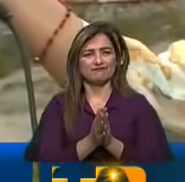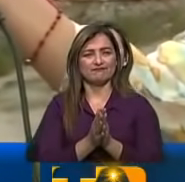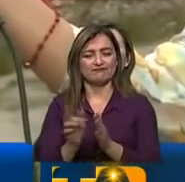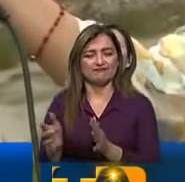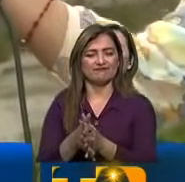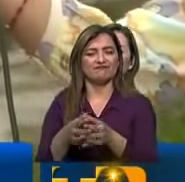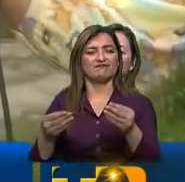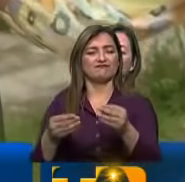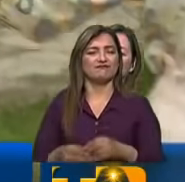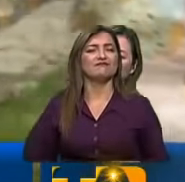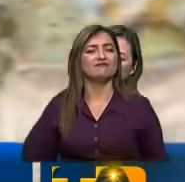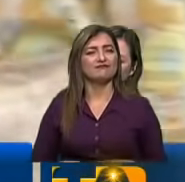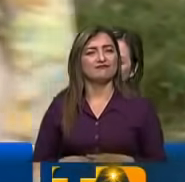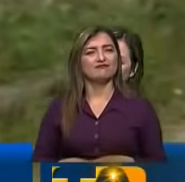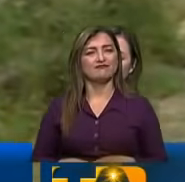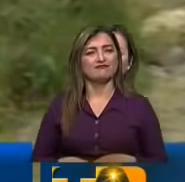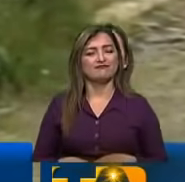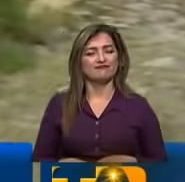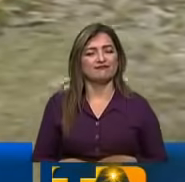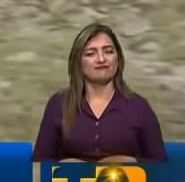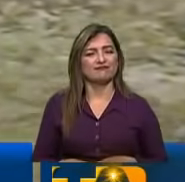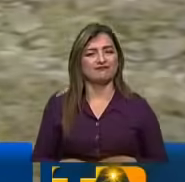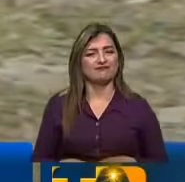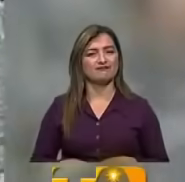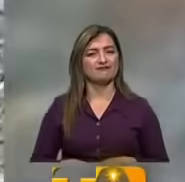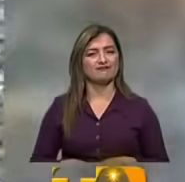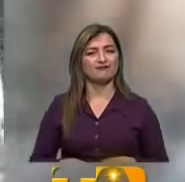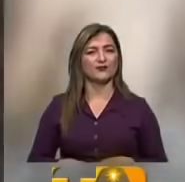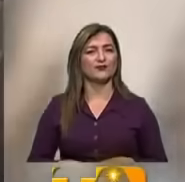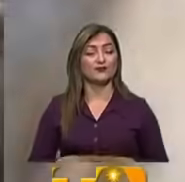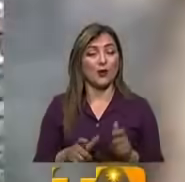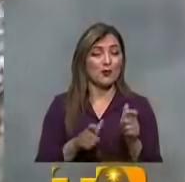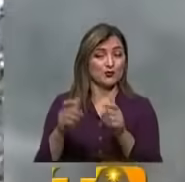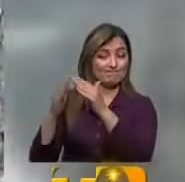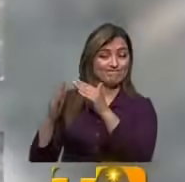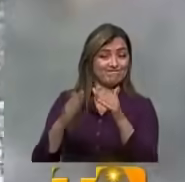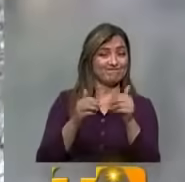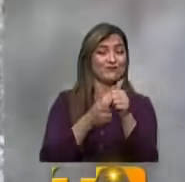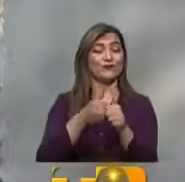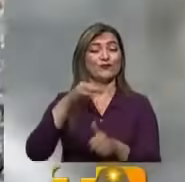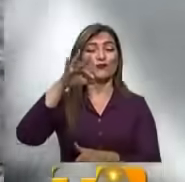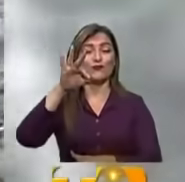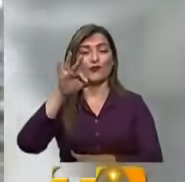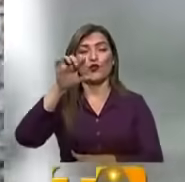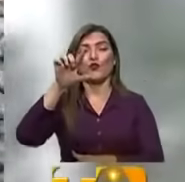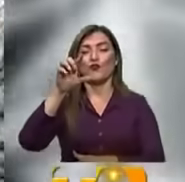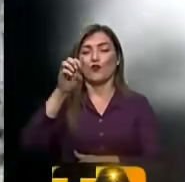dé solución a estos problemas que tenemos aquí en nuestra calle. Los vecinos de la Floresta Alta en el norte de Quito durante más